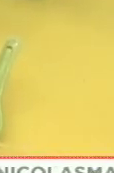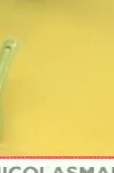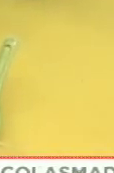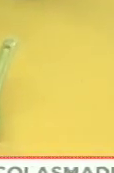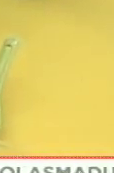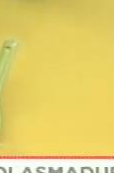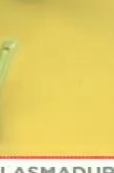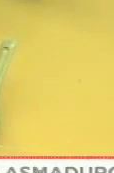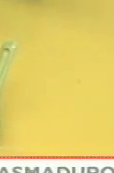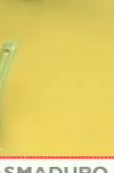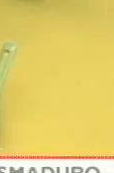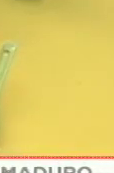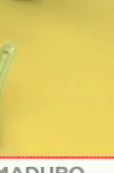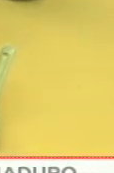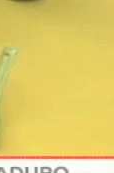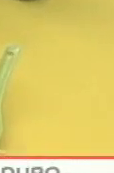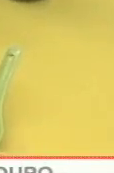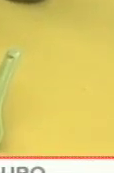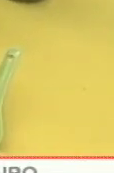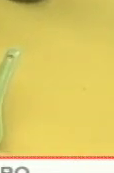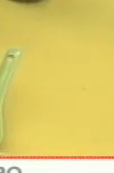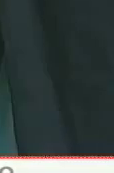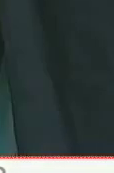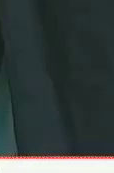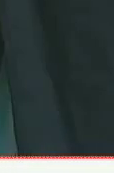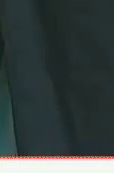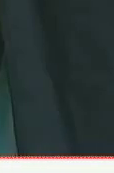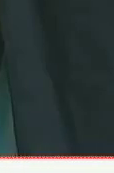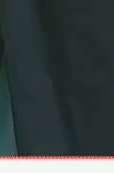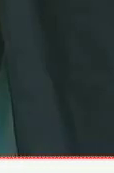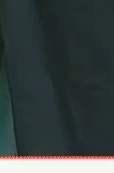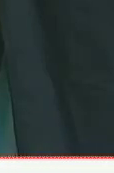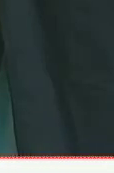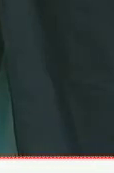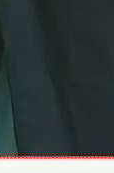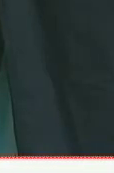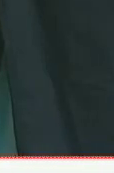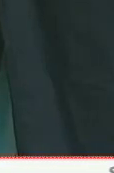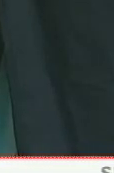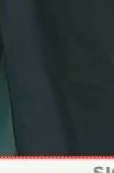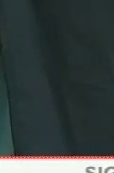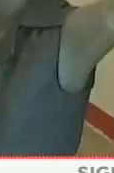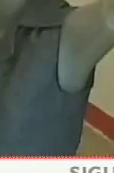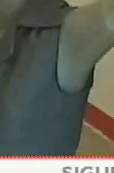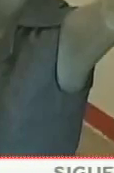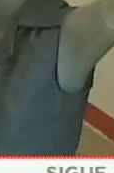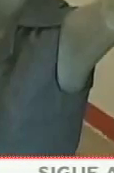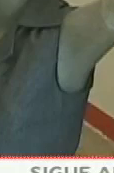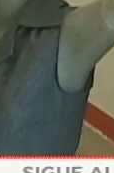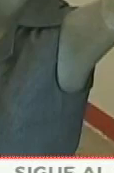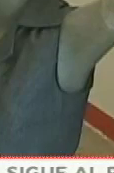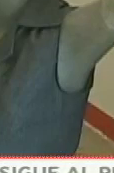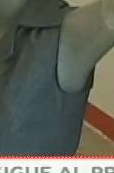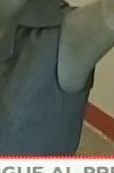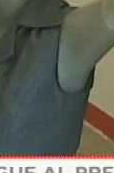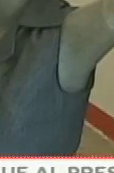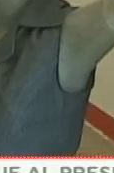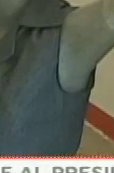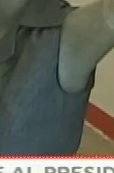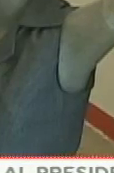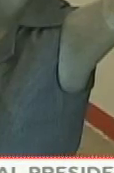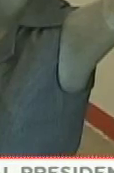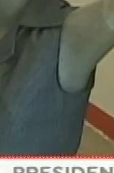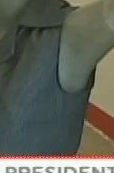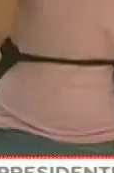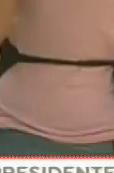acompañado de elaborar un proyecto, saber elaborar su proyecto, saber elaborar igualmente una